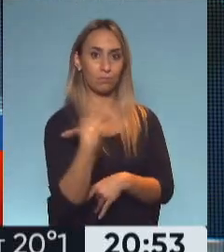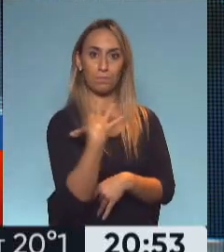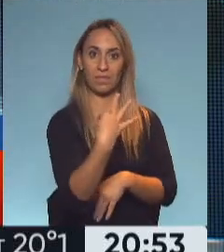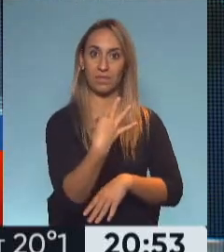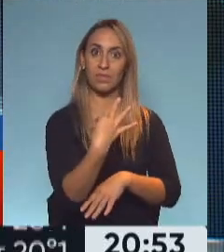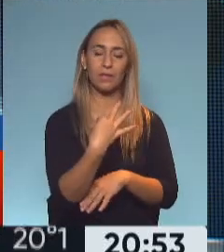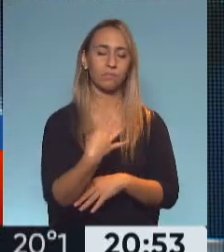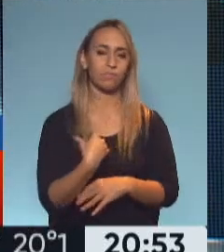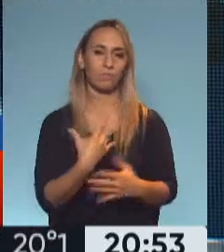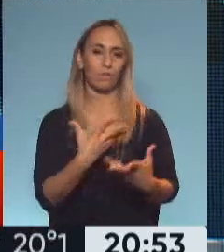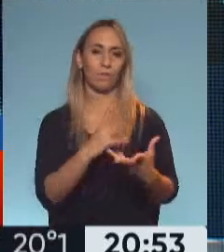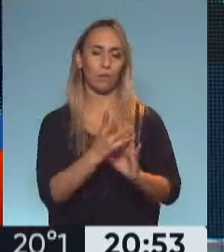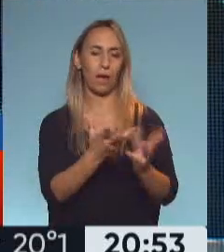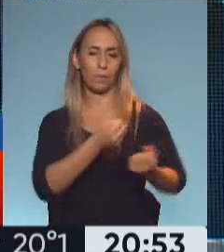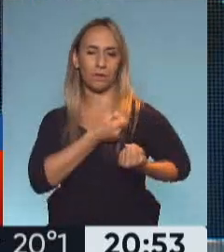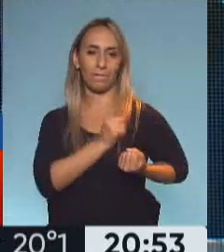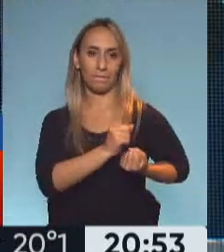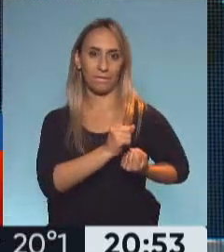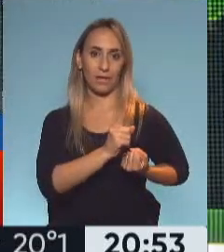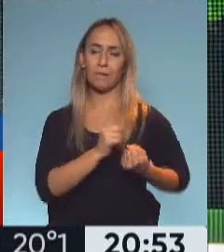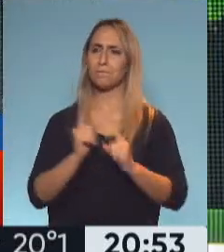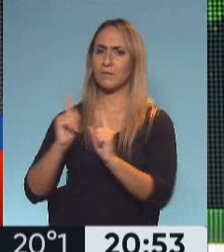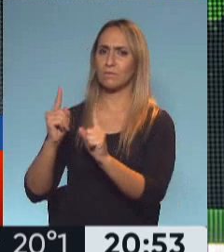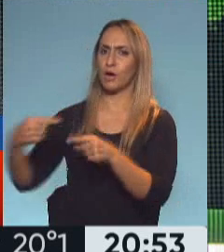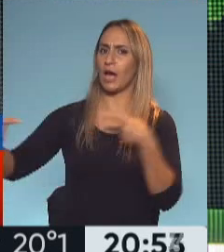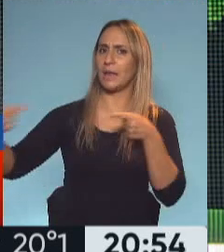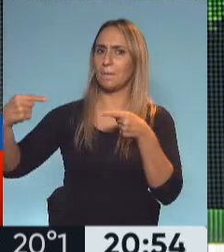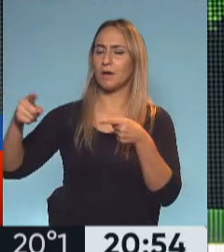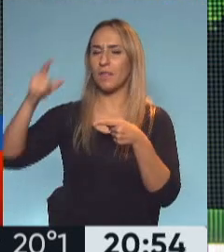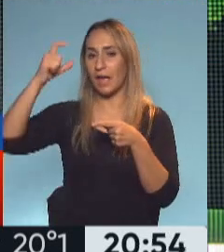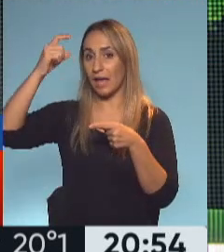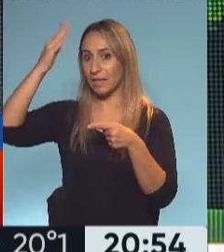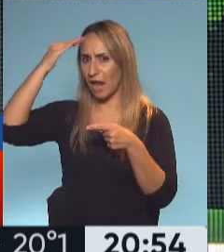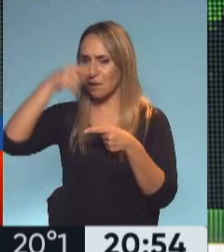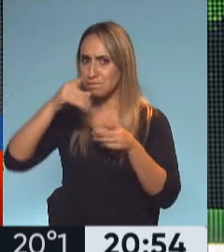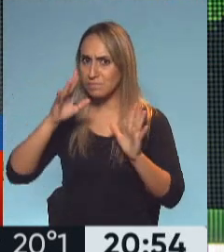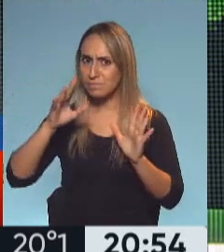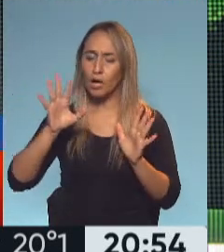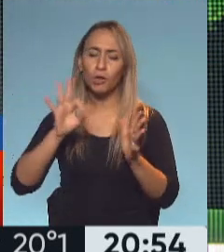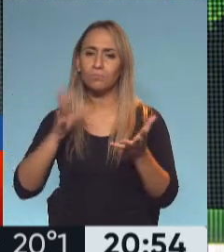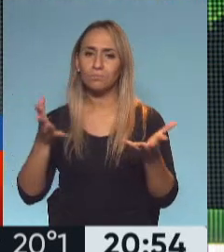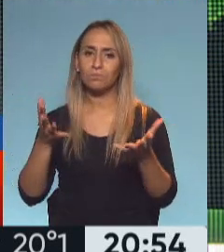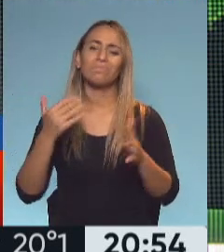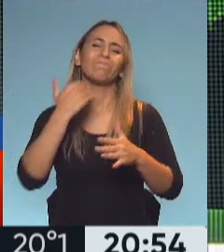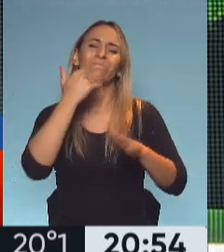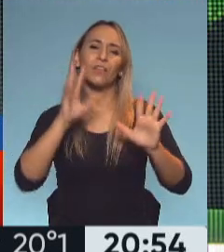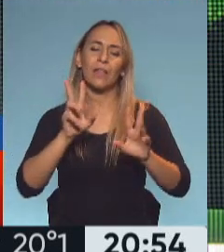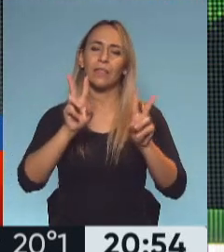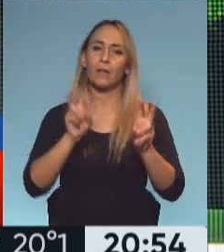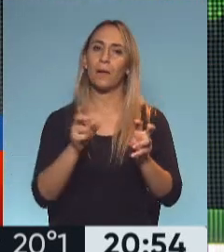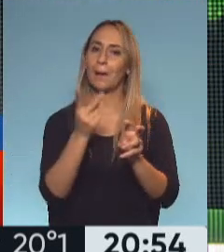los mismos enemigos que ha tenido Donald Trump? Yo no sé si es tanto por el tema del electorado o por decirse una cuestión realmente política. De